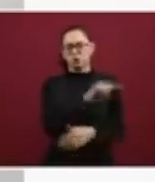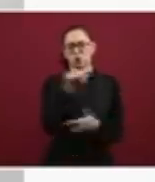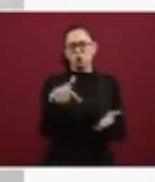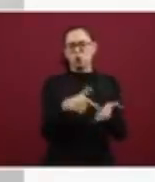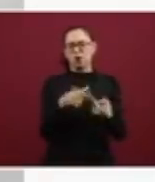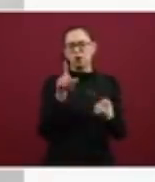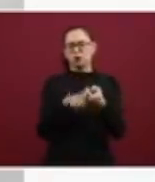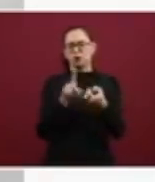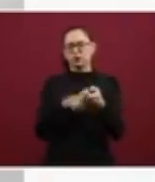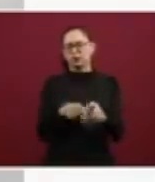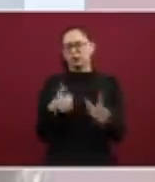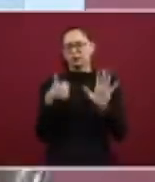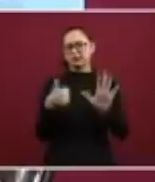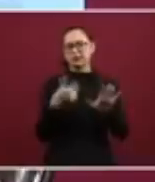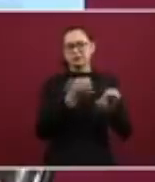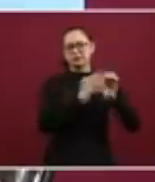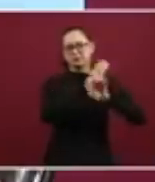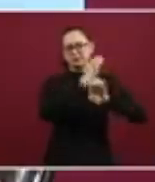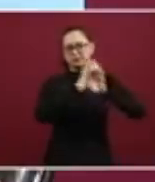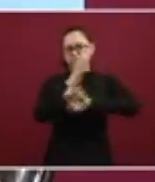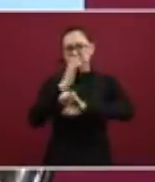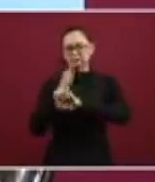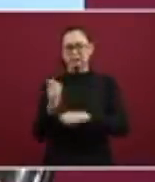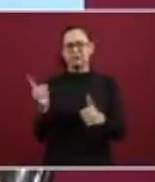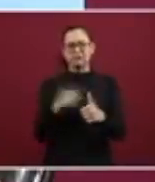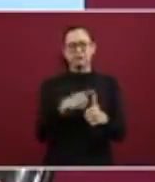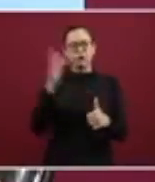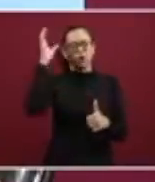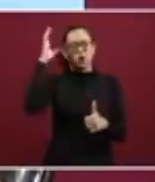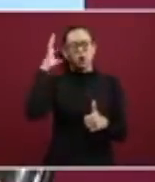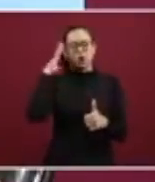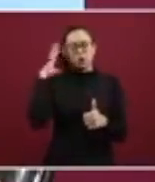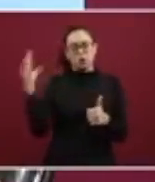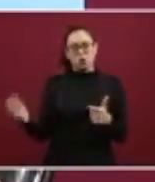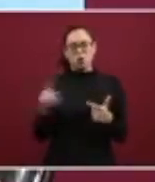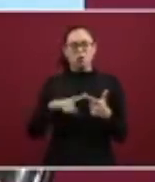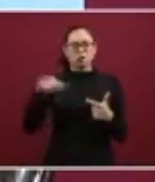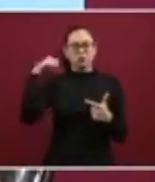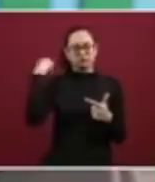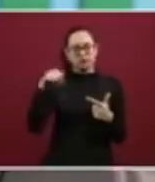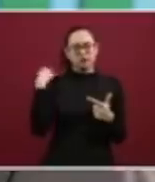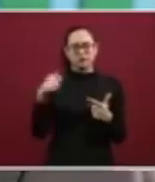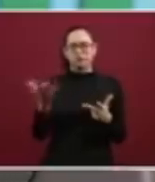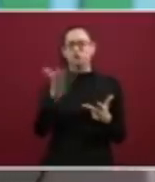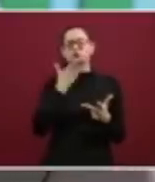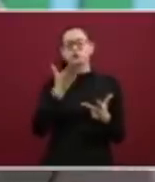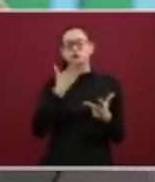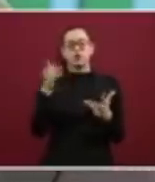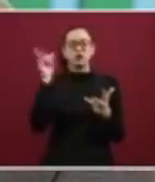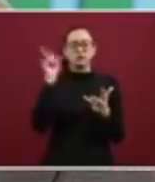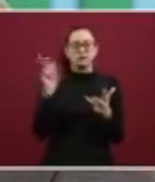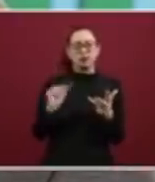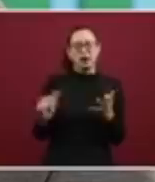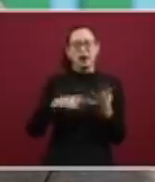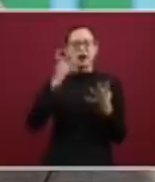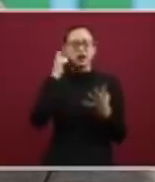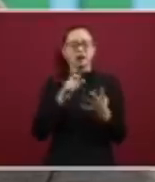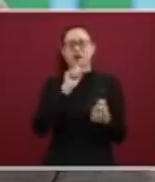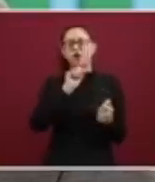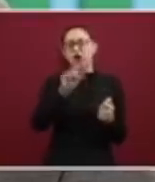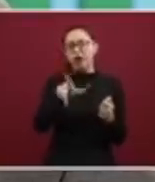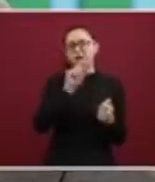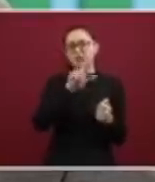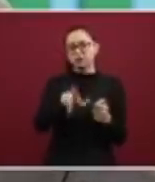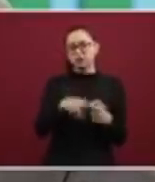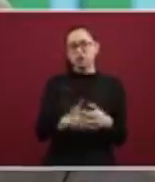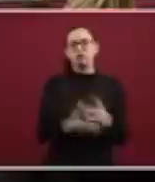6 estados de la República, los estados de Colima, Tabasco, Sonora, Zacatecas, Guerrero y Jalisco, que representan